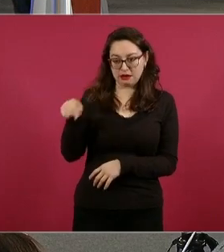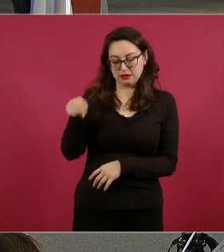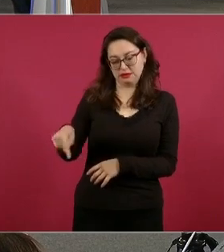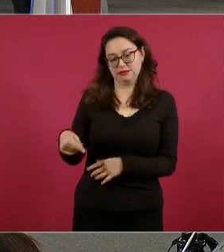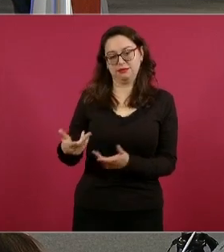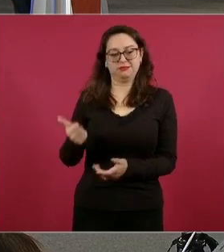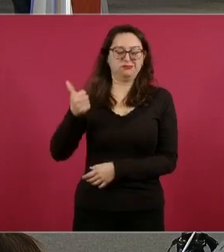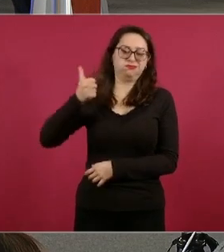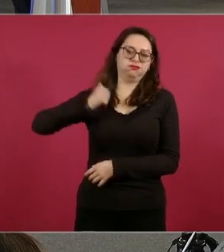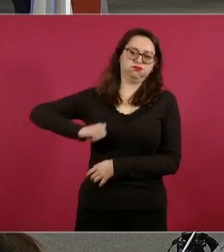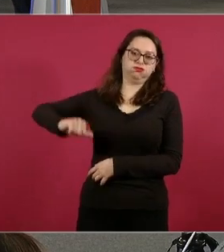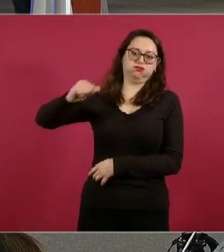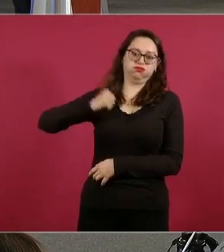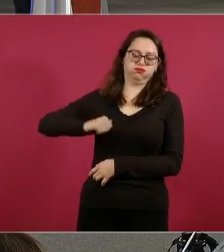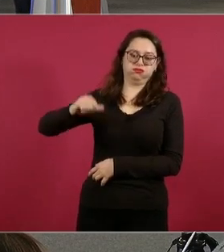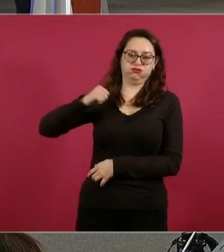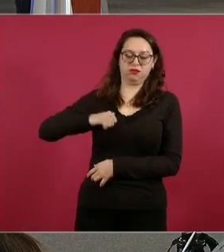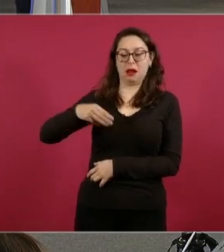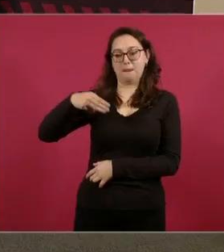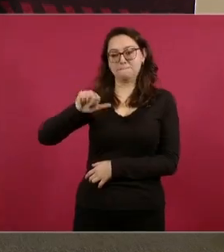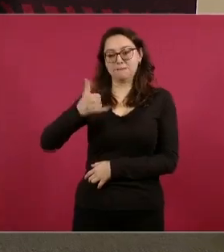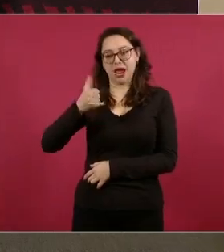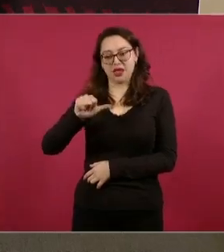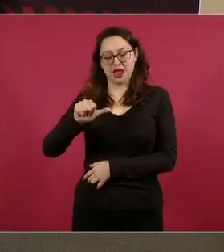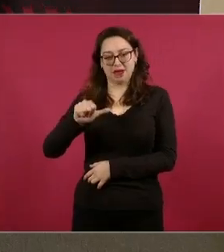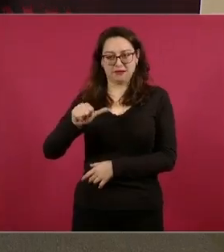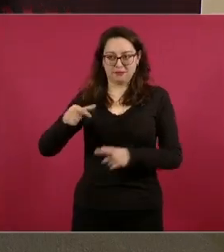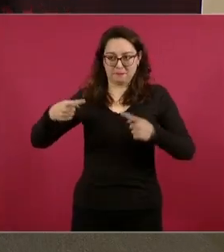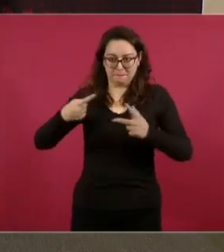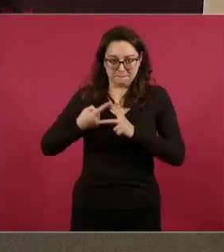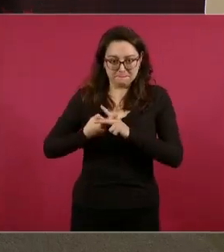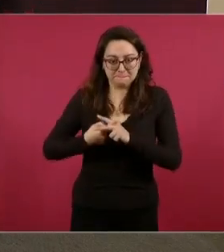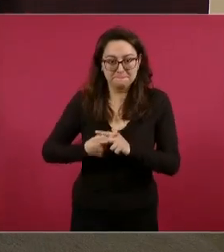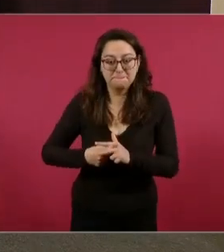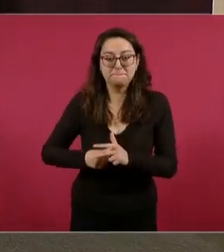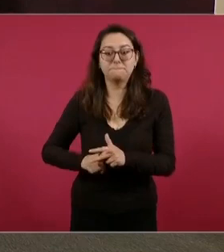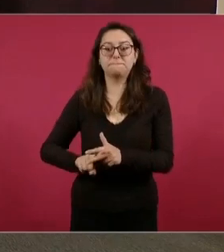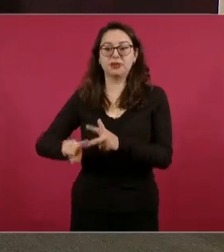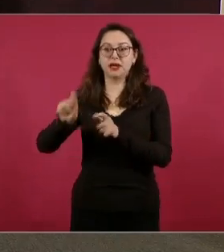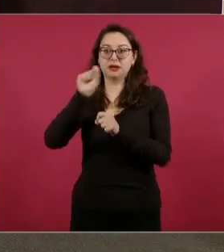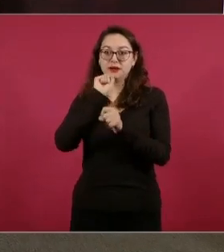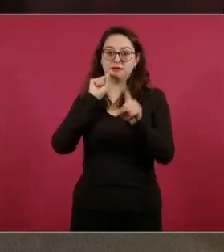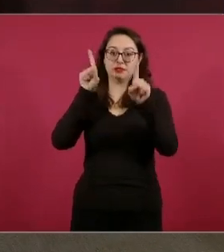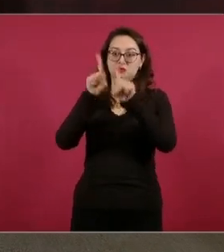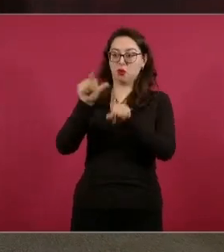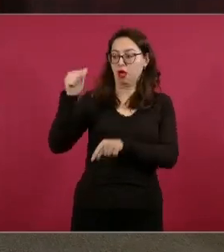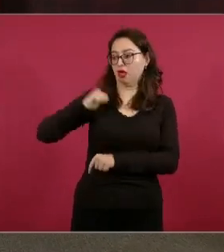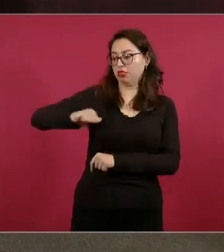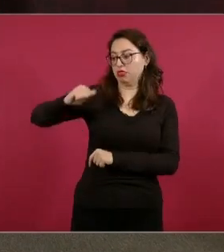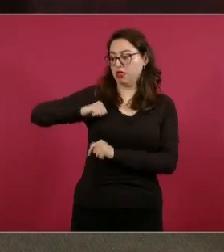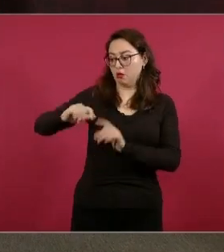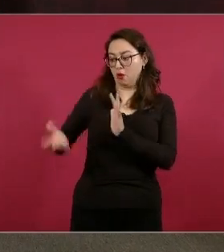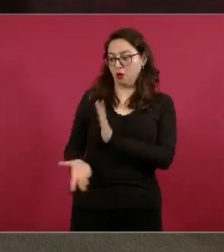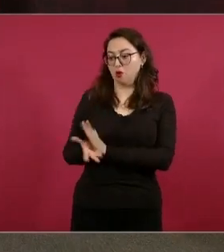maya y los sitios arqueológicos son únicos en el mundo.